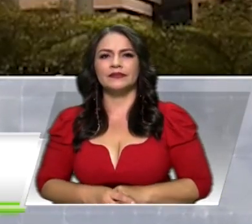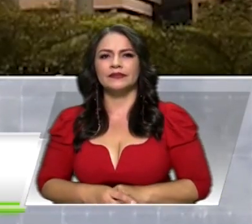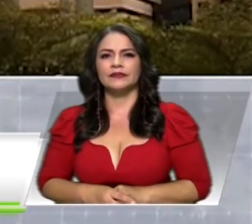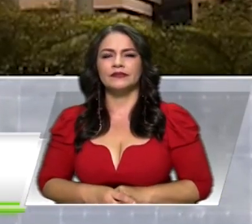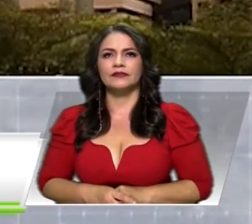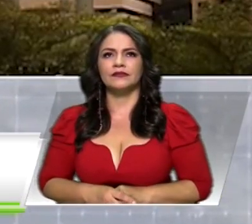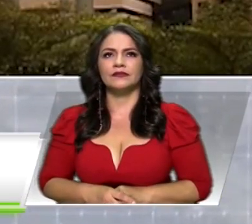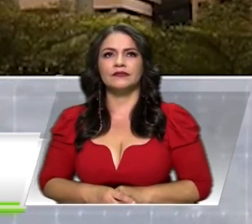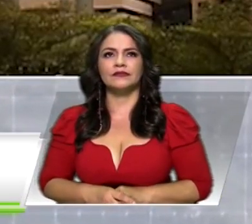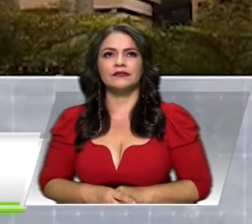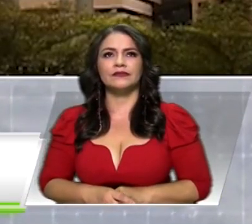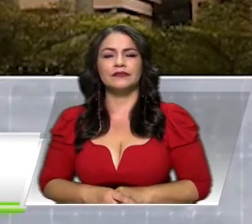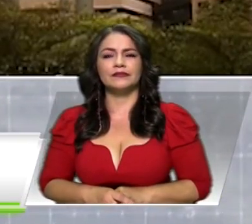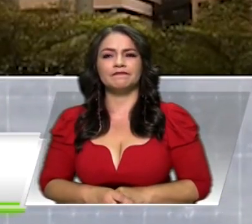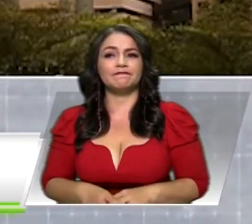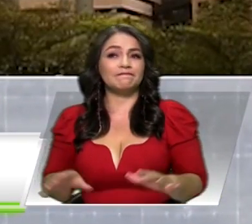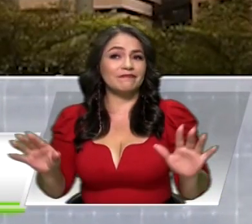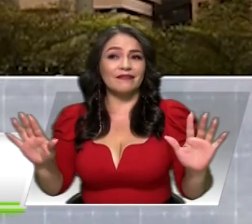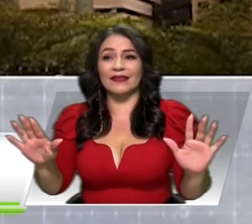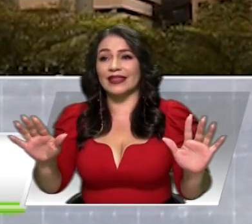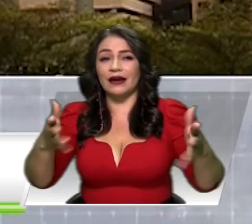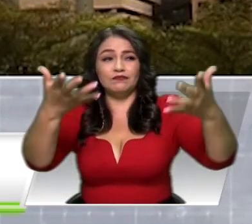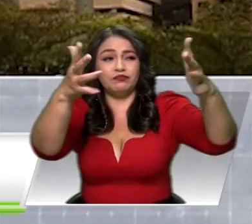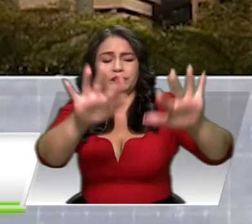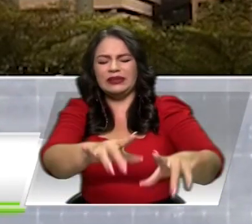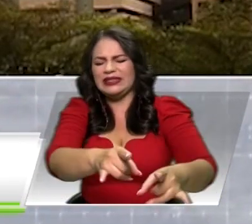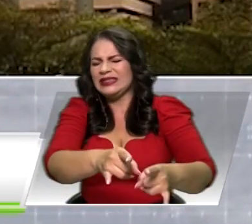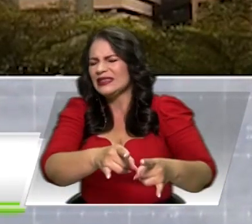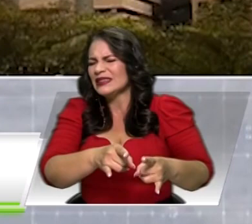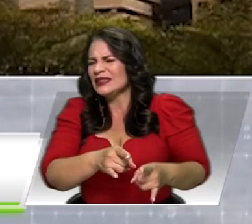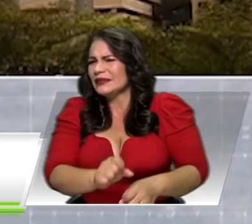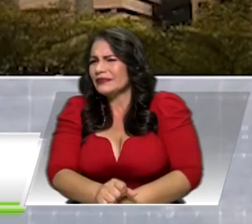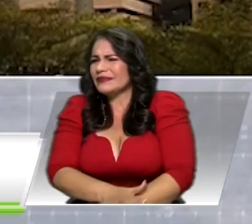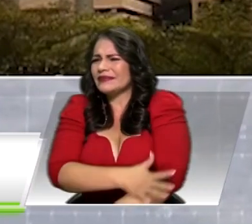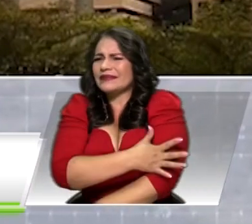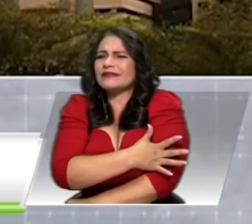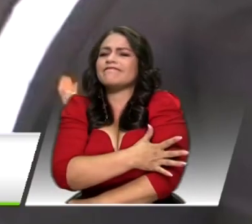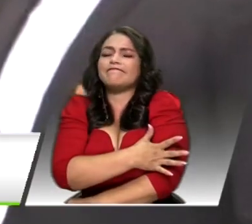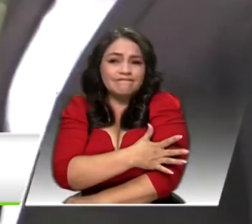Hombre, se fue de fibras, de emociones,